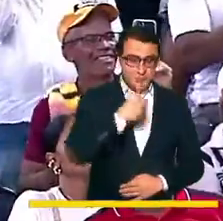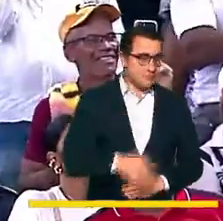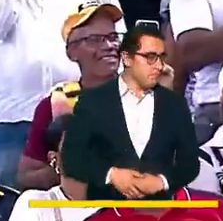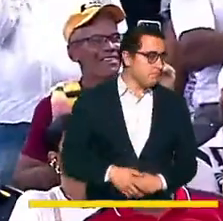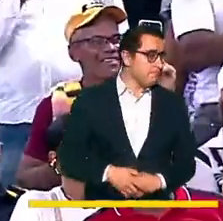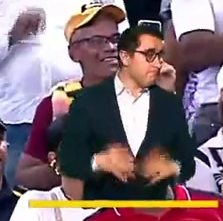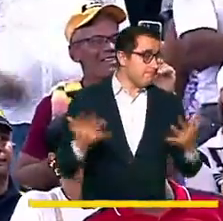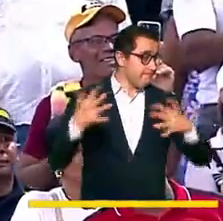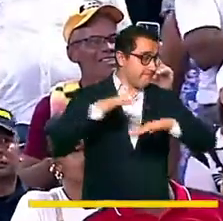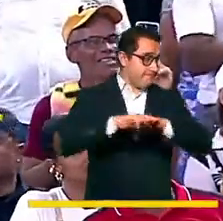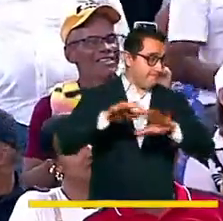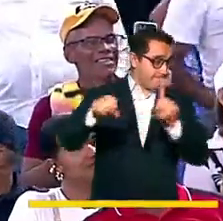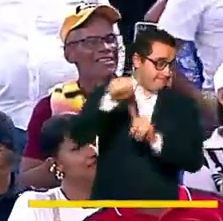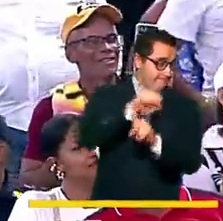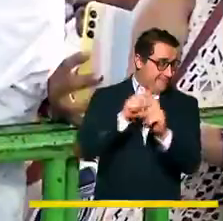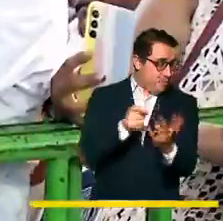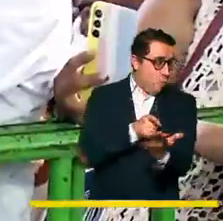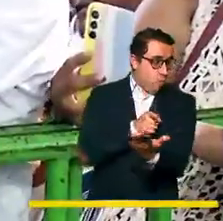en las redes se va